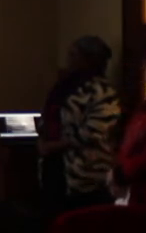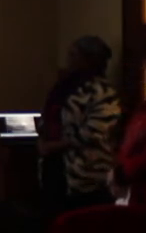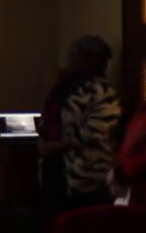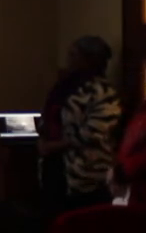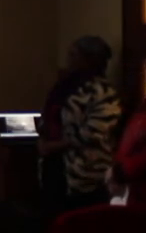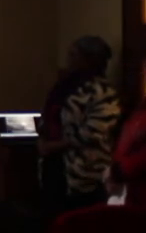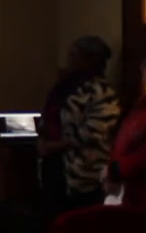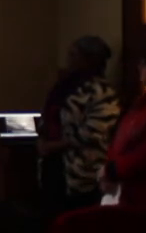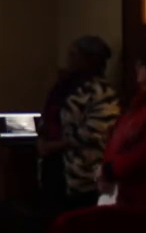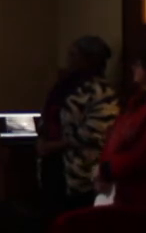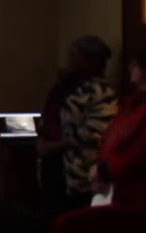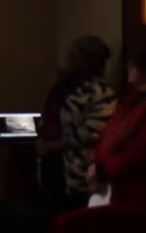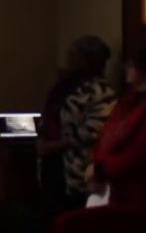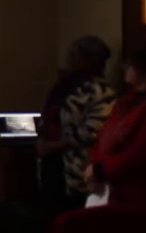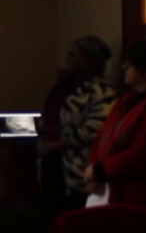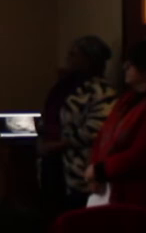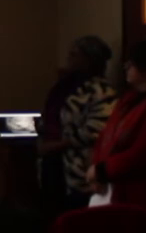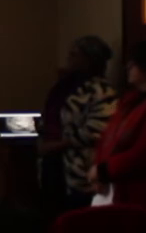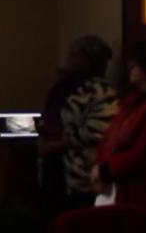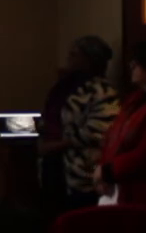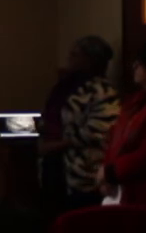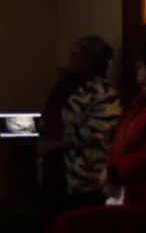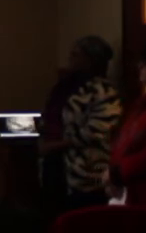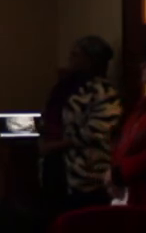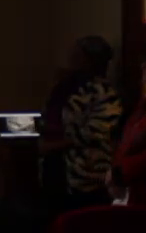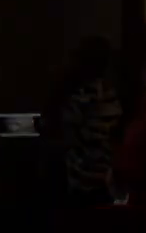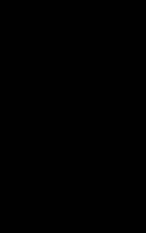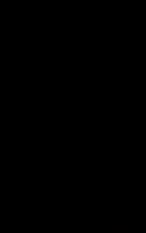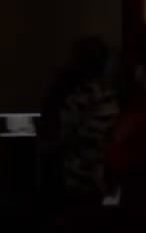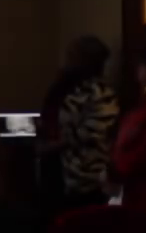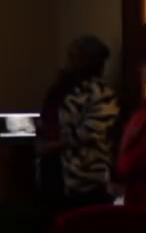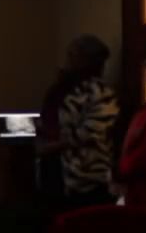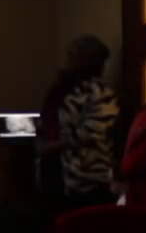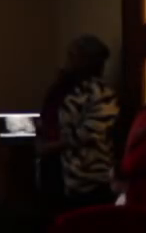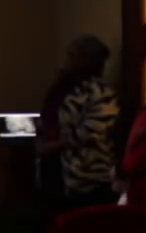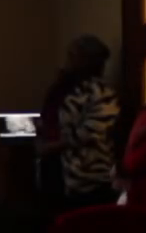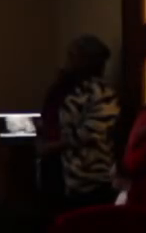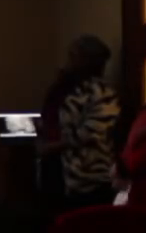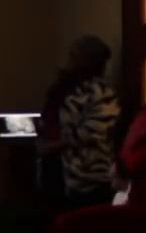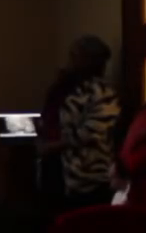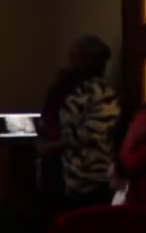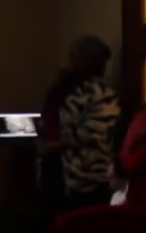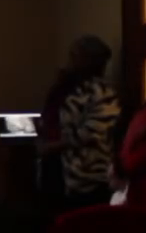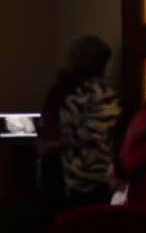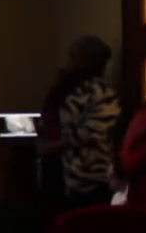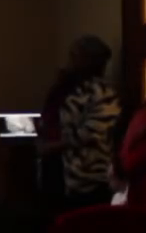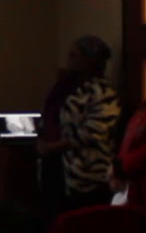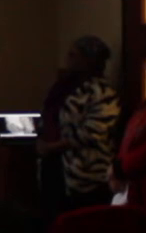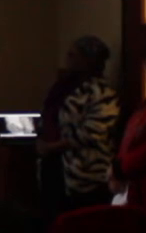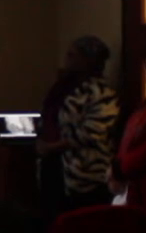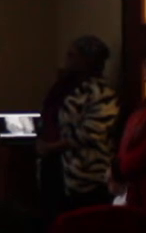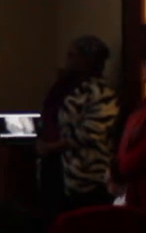mimbre, ni el vitral silencioso del trópico. Mi madre vio el pañuelo para acunar la fe de